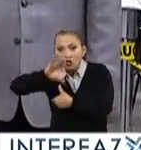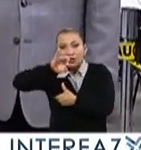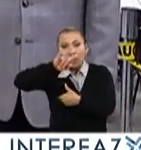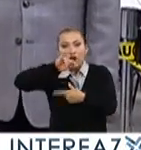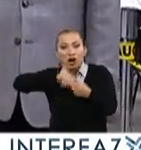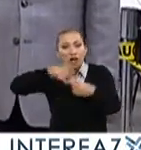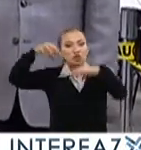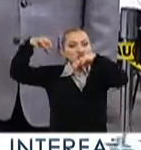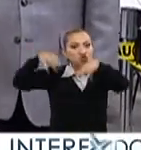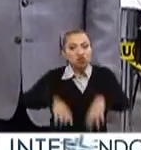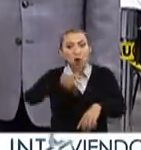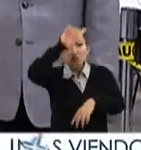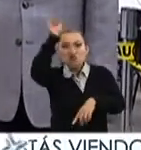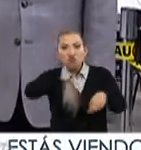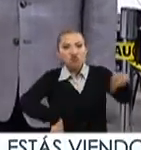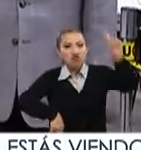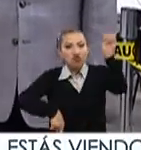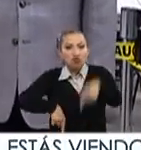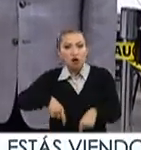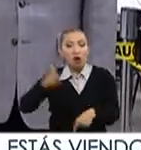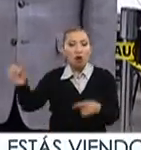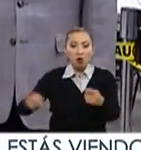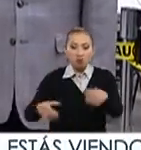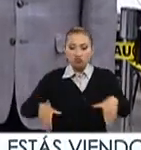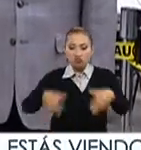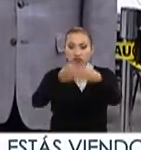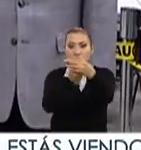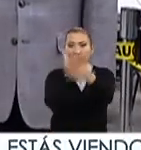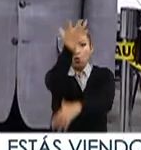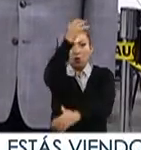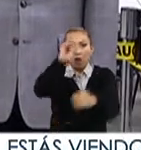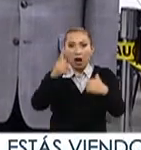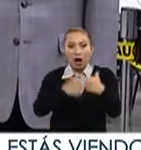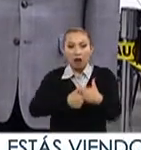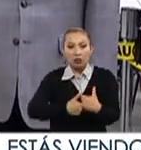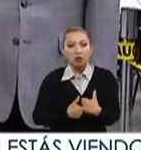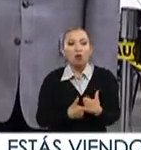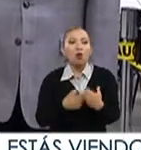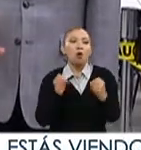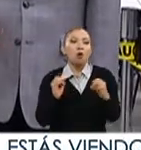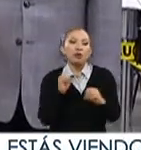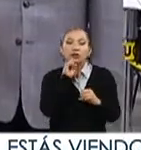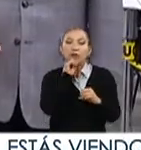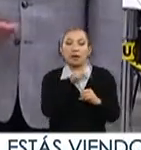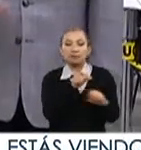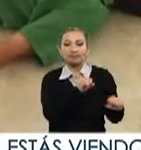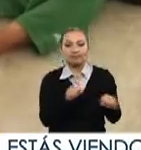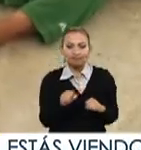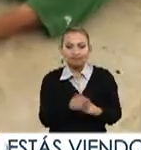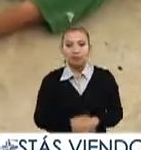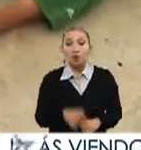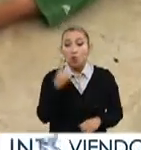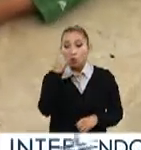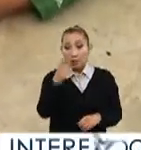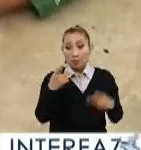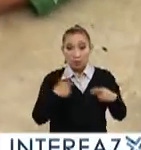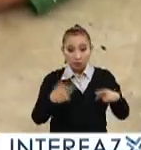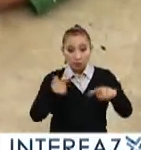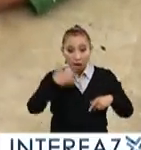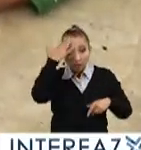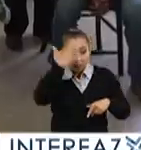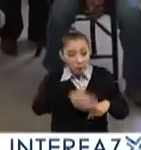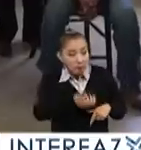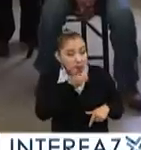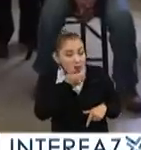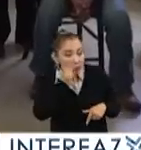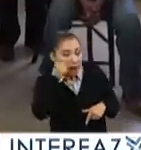ante tormentas eléctricas, por supuesto ante erupciones volcánicas y también ante sismos. Una población educada